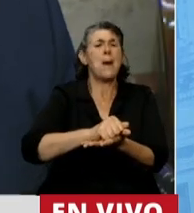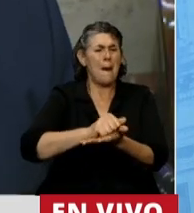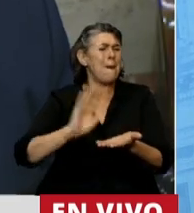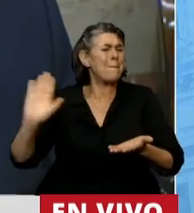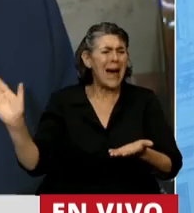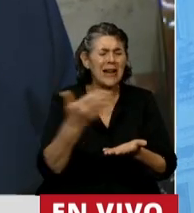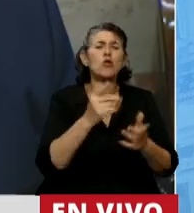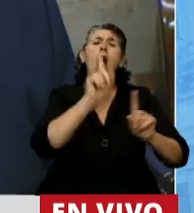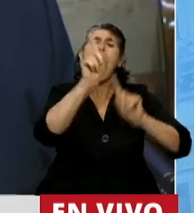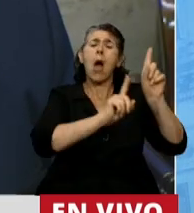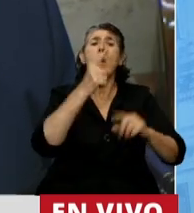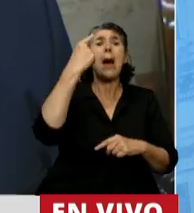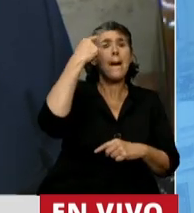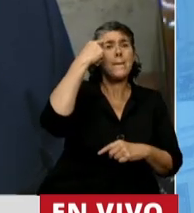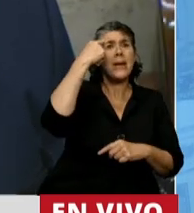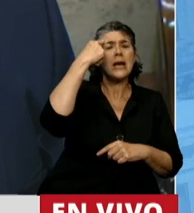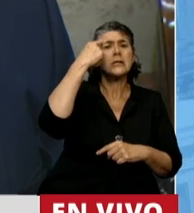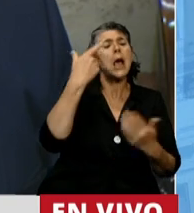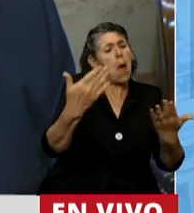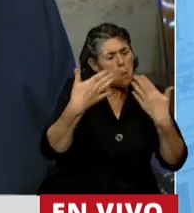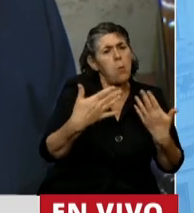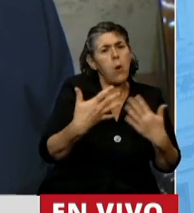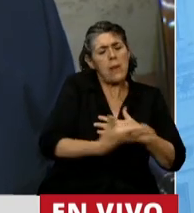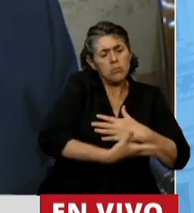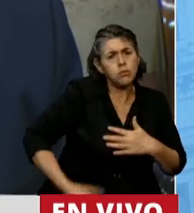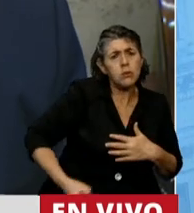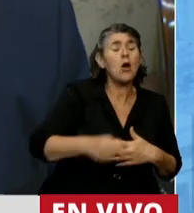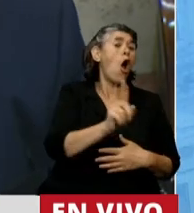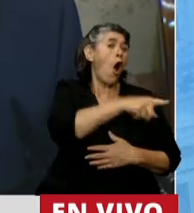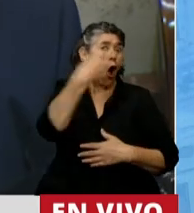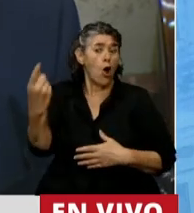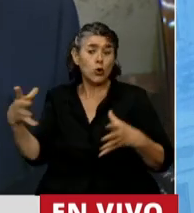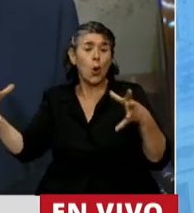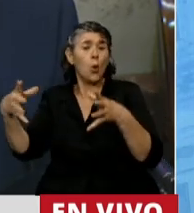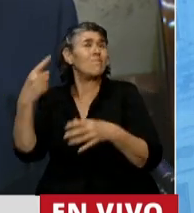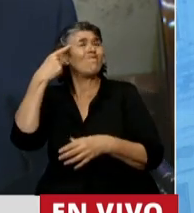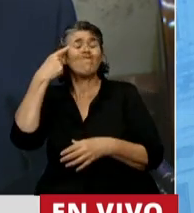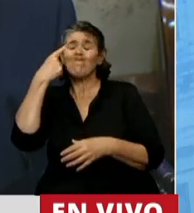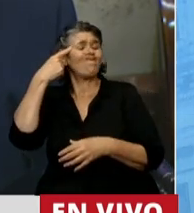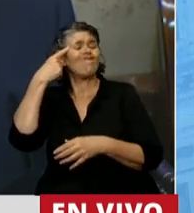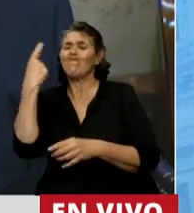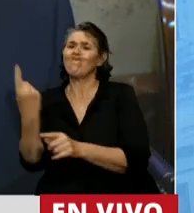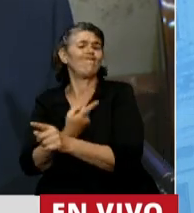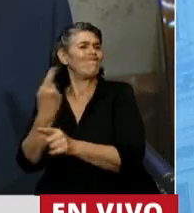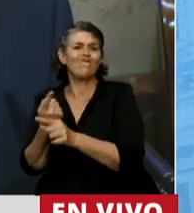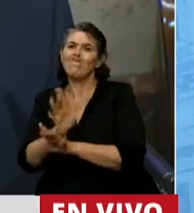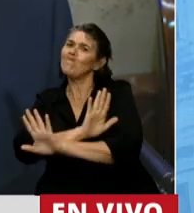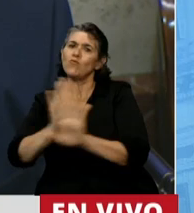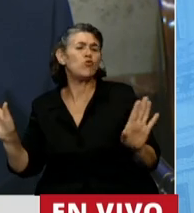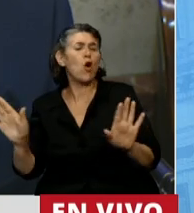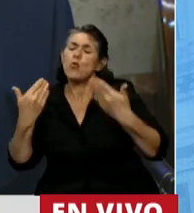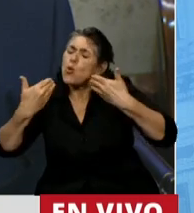la interrupción legal del embarazo como una posibilidad y para las que piensan que esto no es posible en ninguno de los casos ni en las